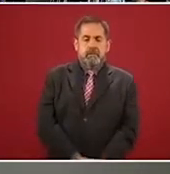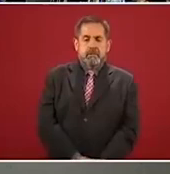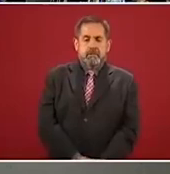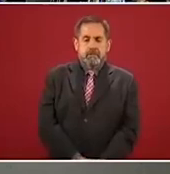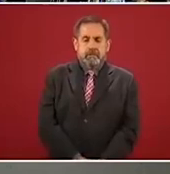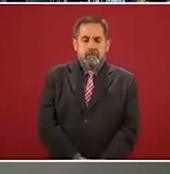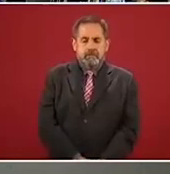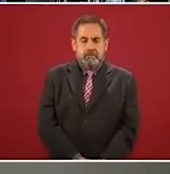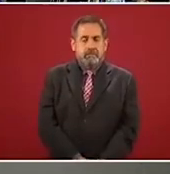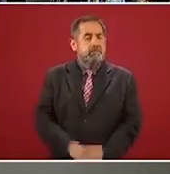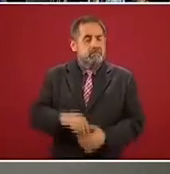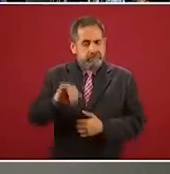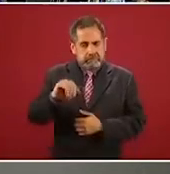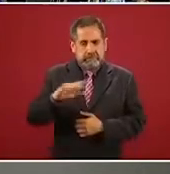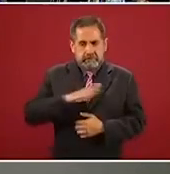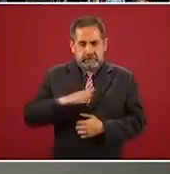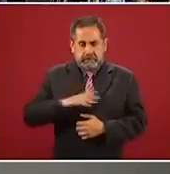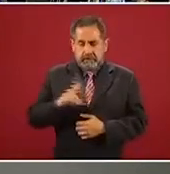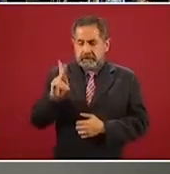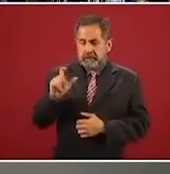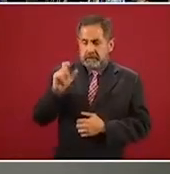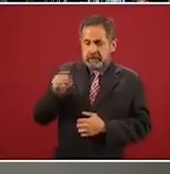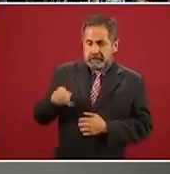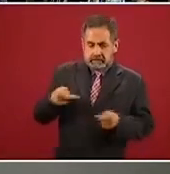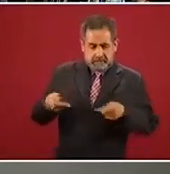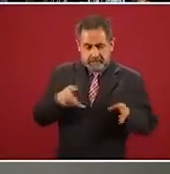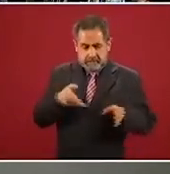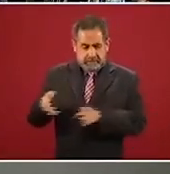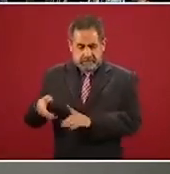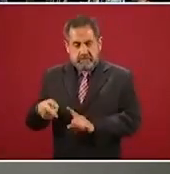Sí, hay un plan con ese propósito.